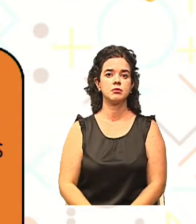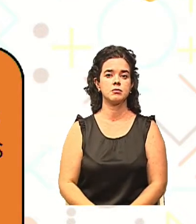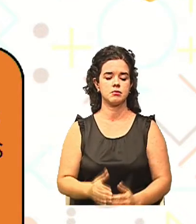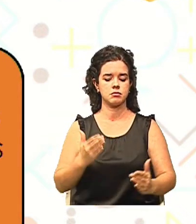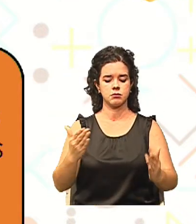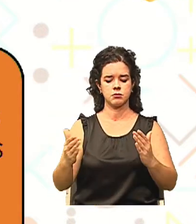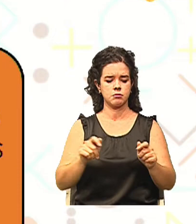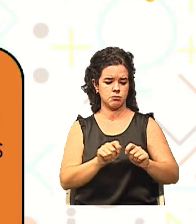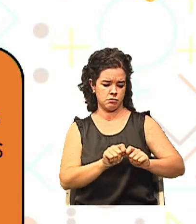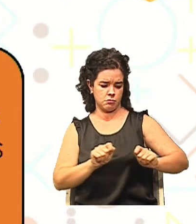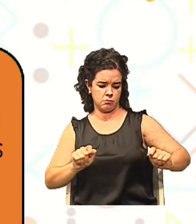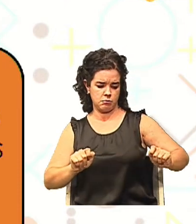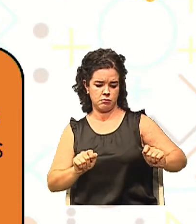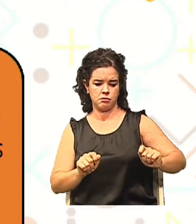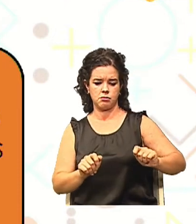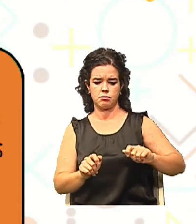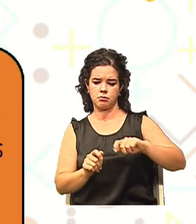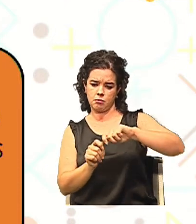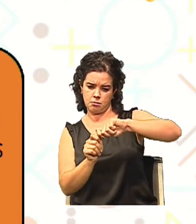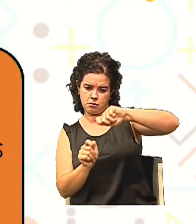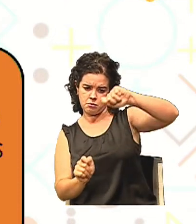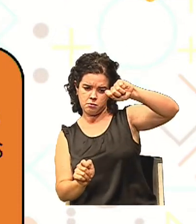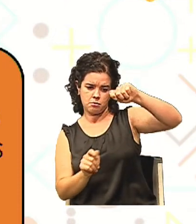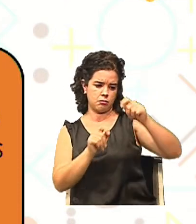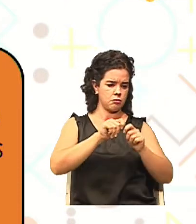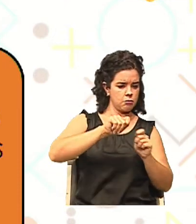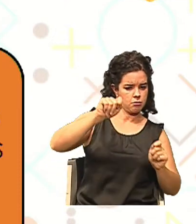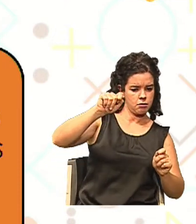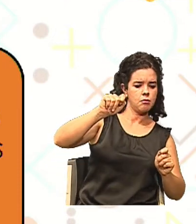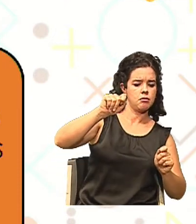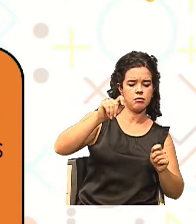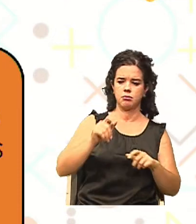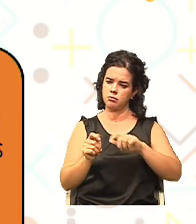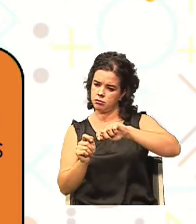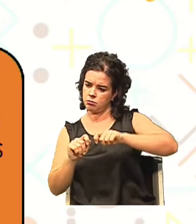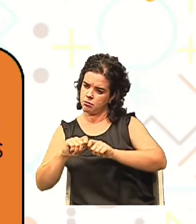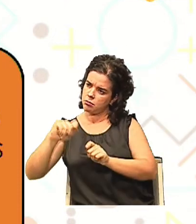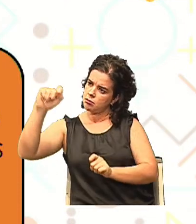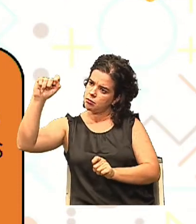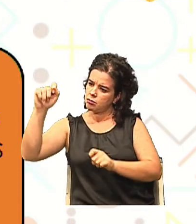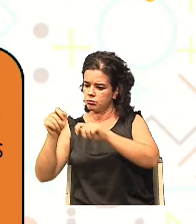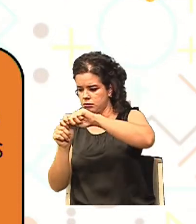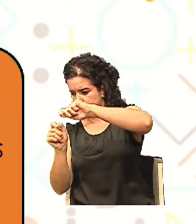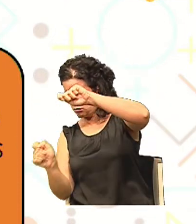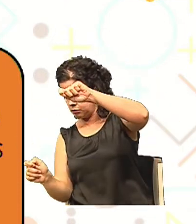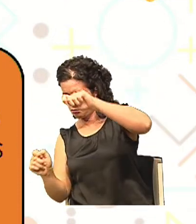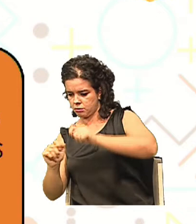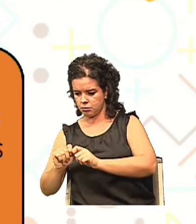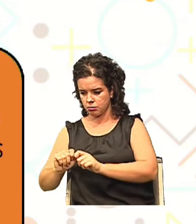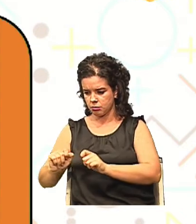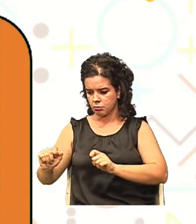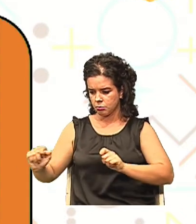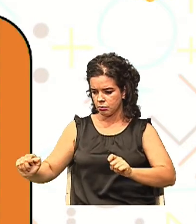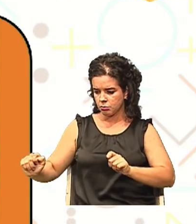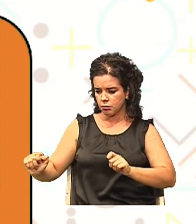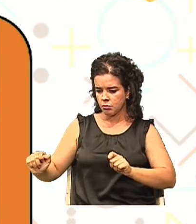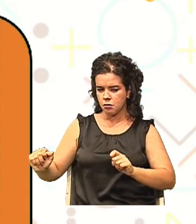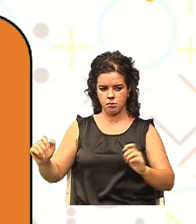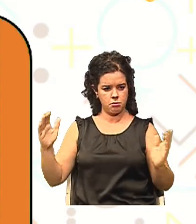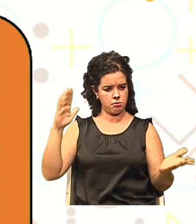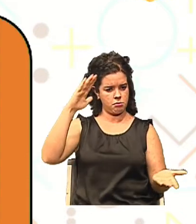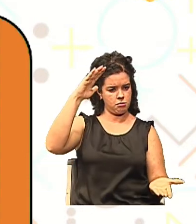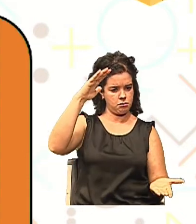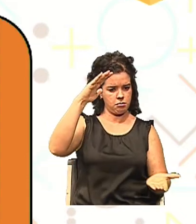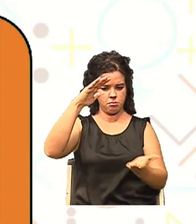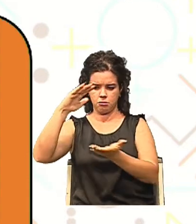las medidas de los tres lados de un triángulo, sus lados son proporcionales. Veamos